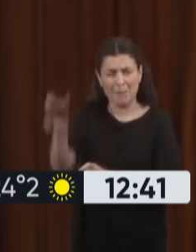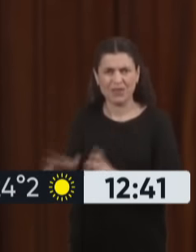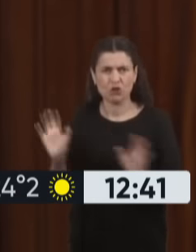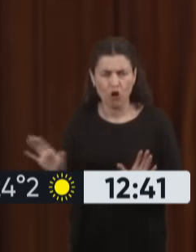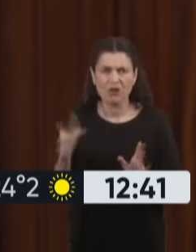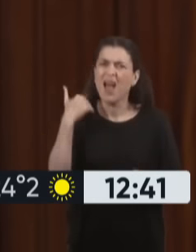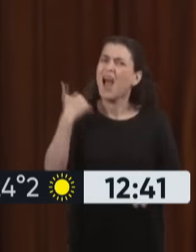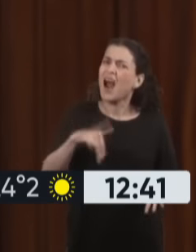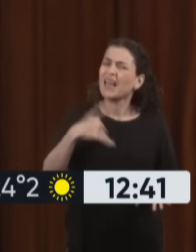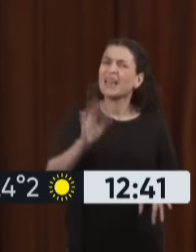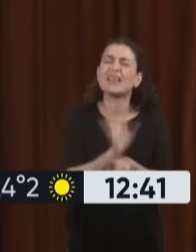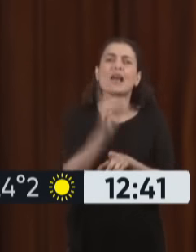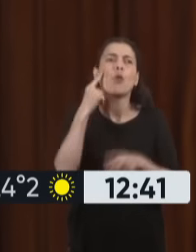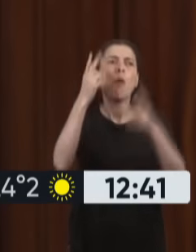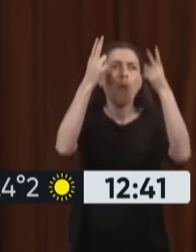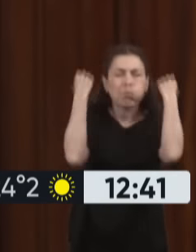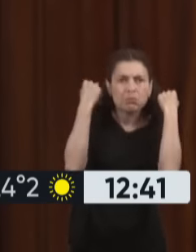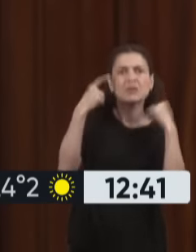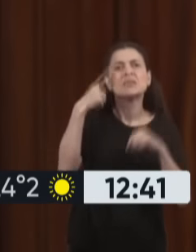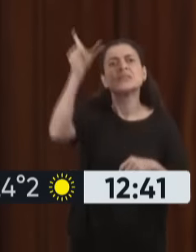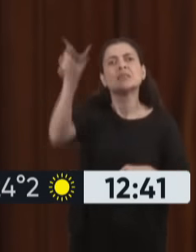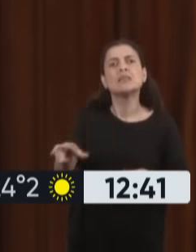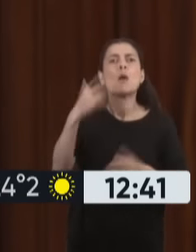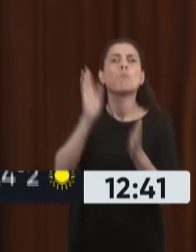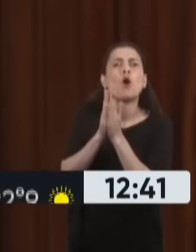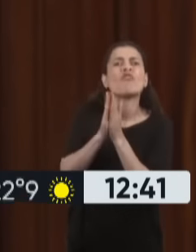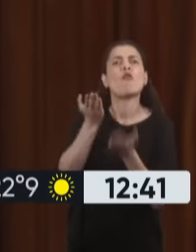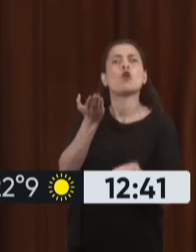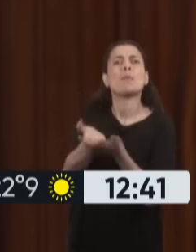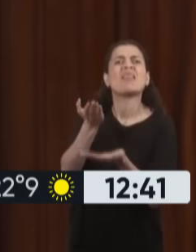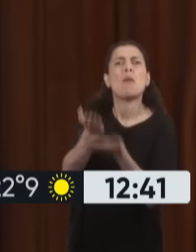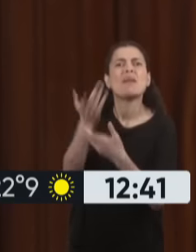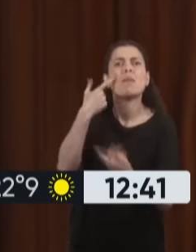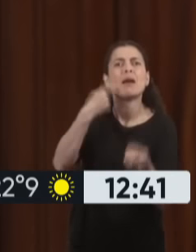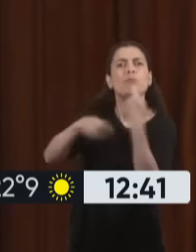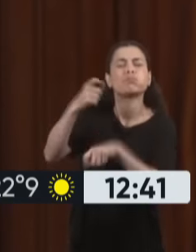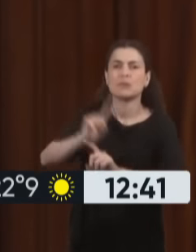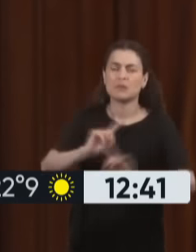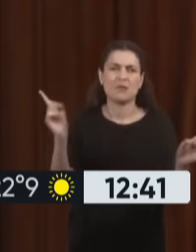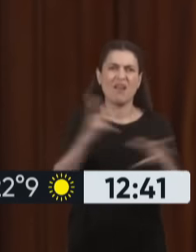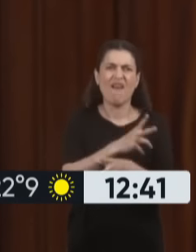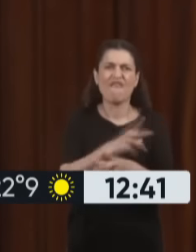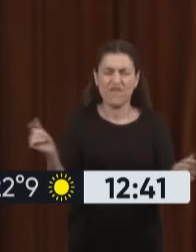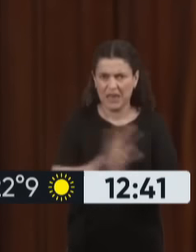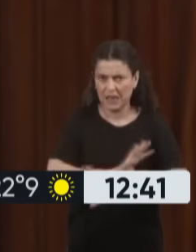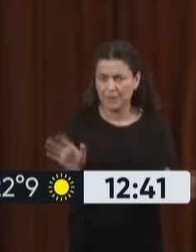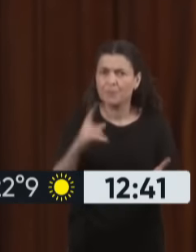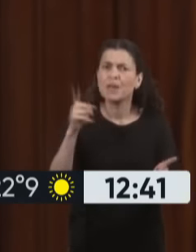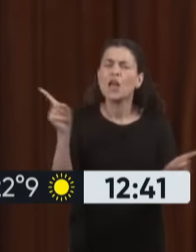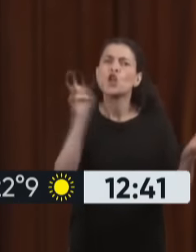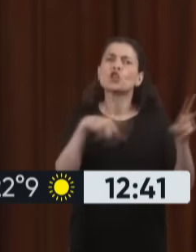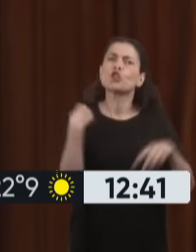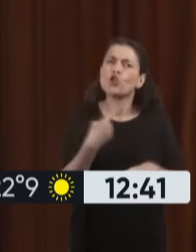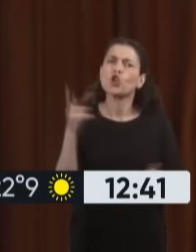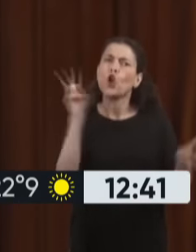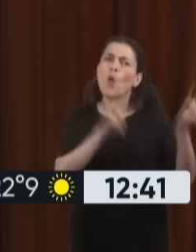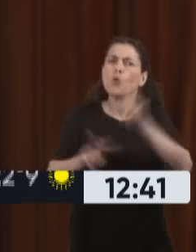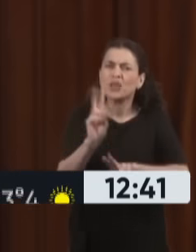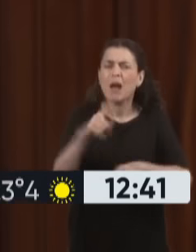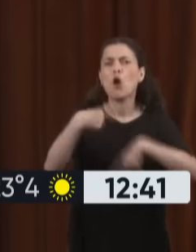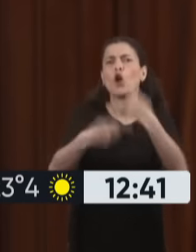que rendirle pleitesía a ningún burócrata para importar algo. Y todo esto lo hacemos en pos de seguir mejorando la competitividad de